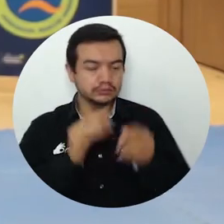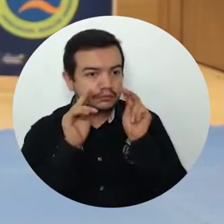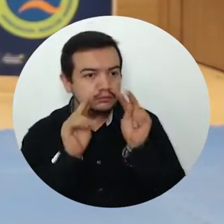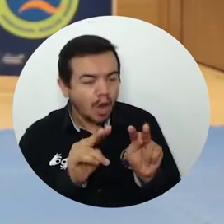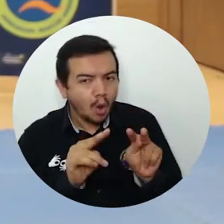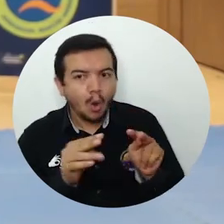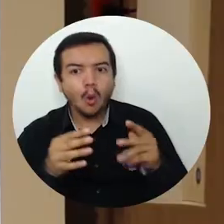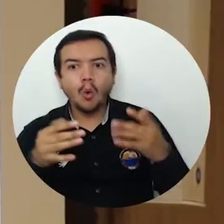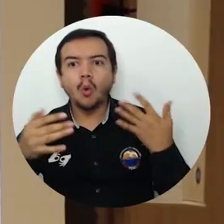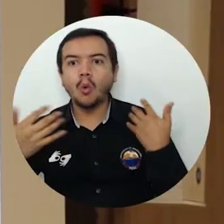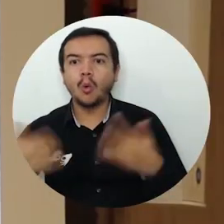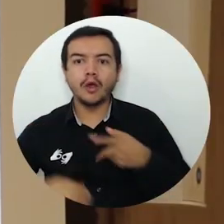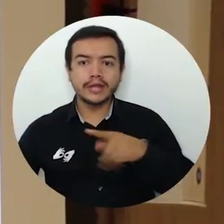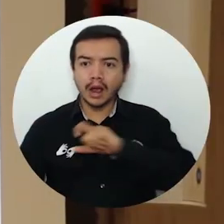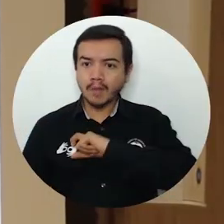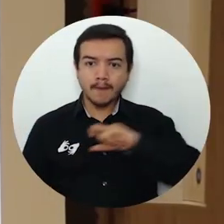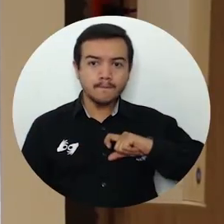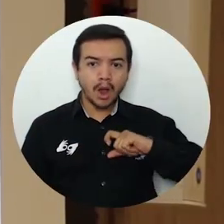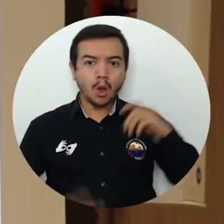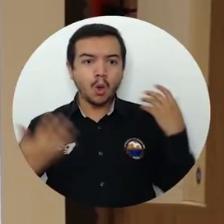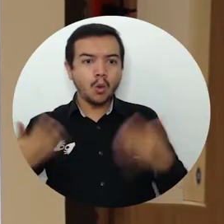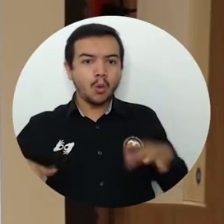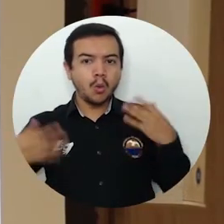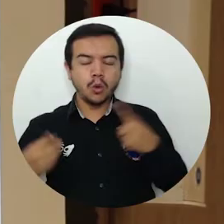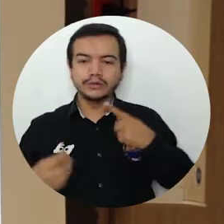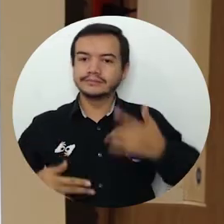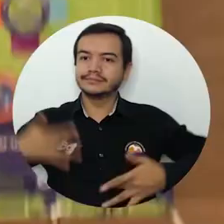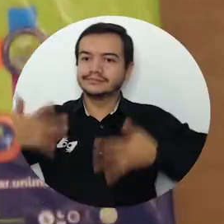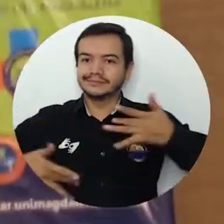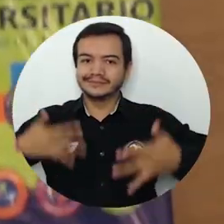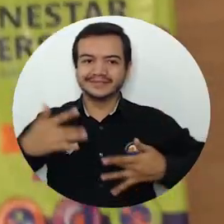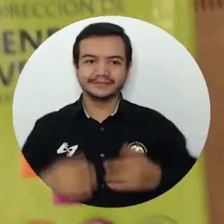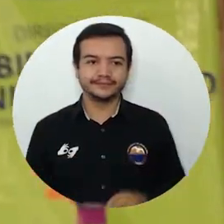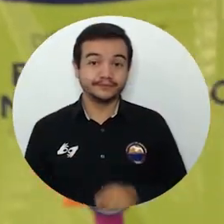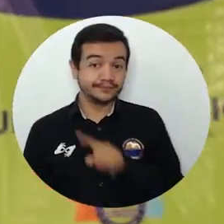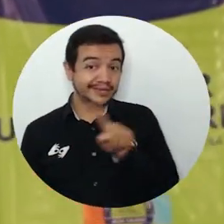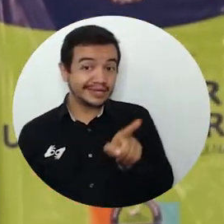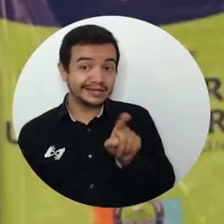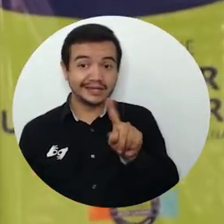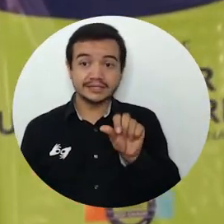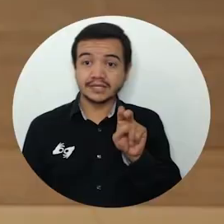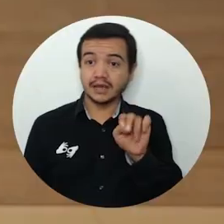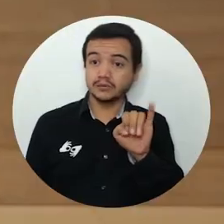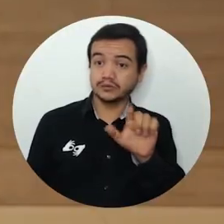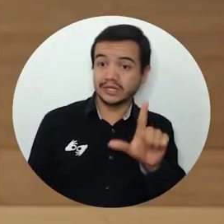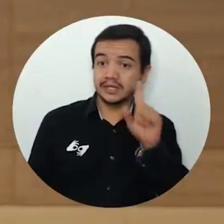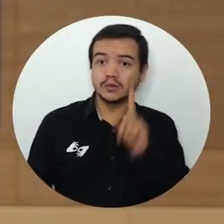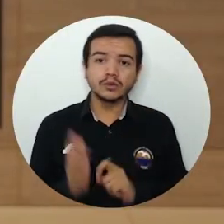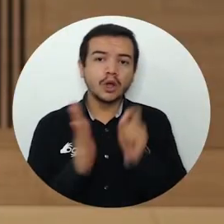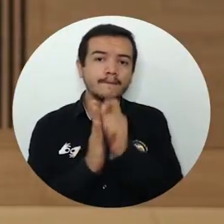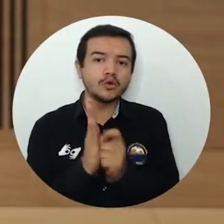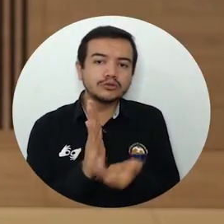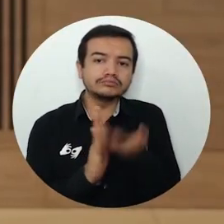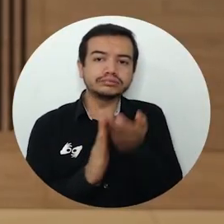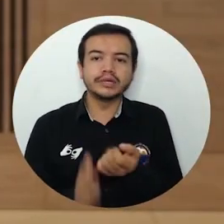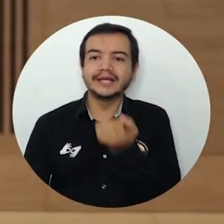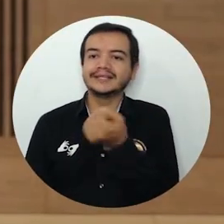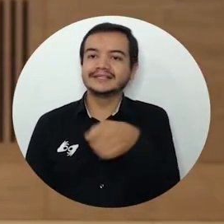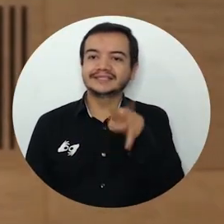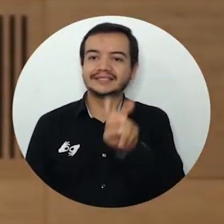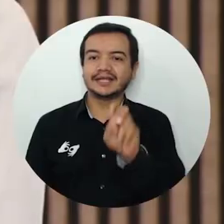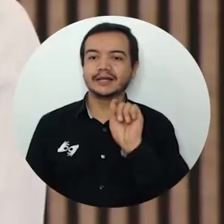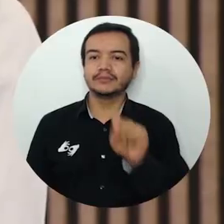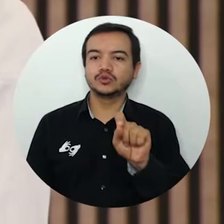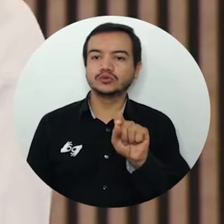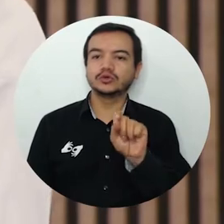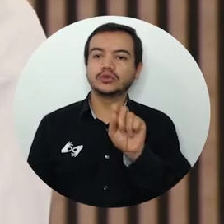este resultado para nosotros es muy satisfactorio. Samuel Bornacelli obtuvo una puntuación final de